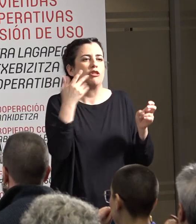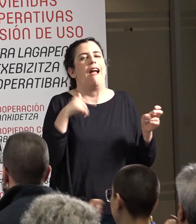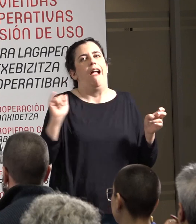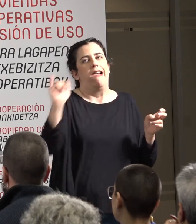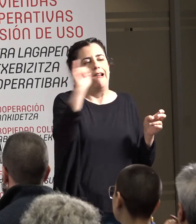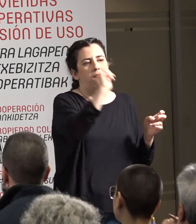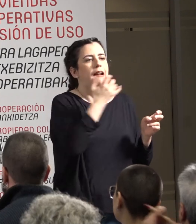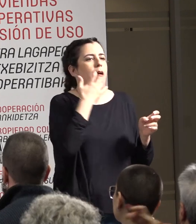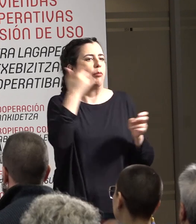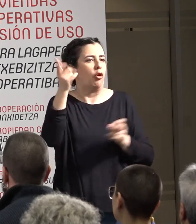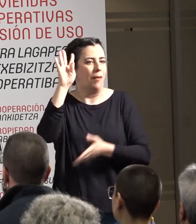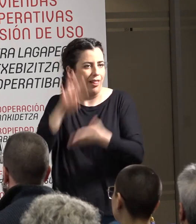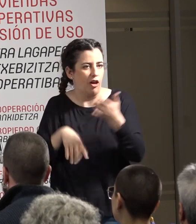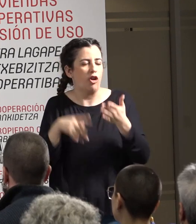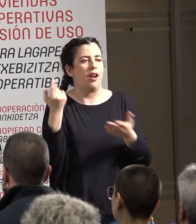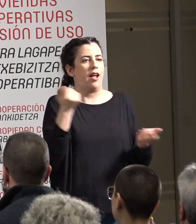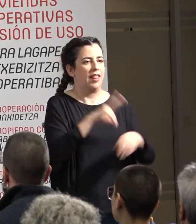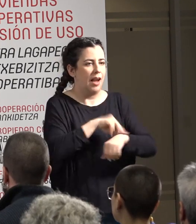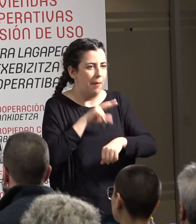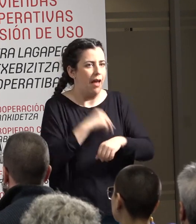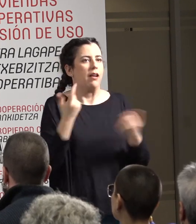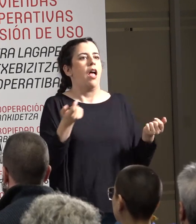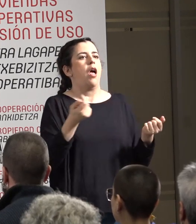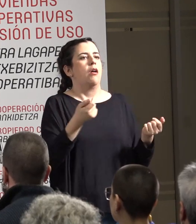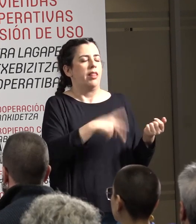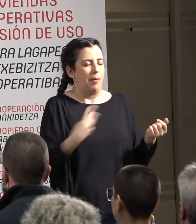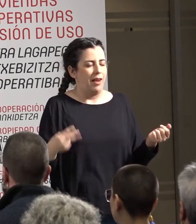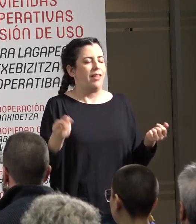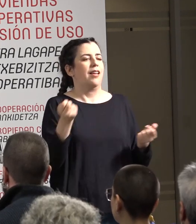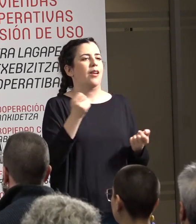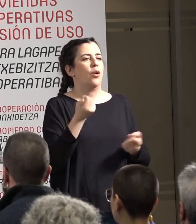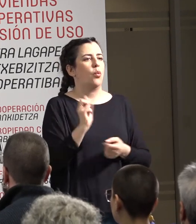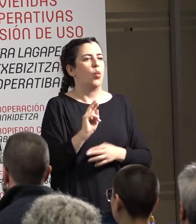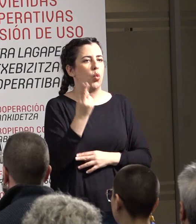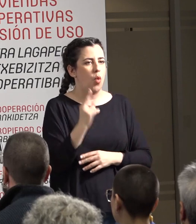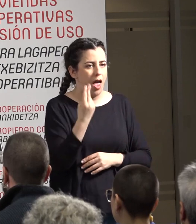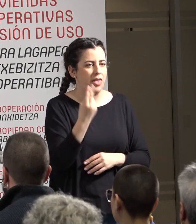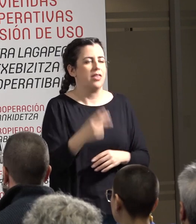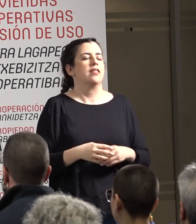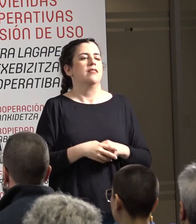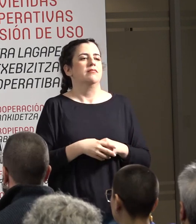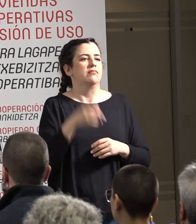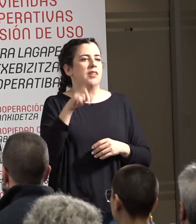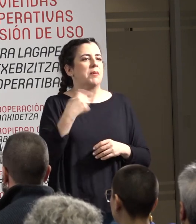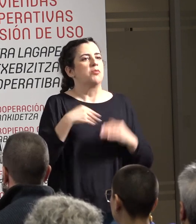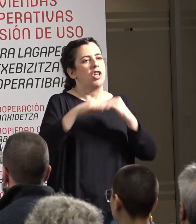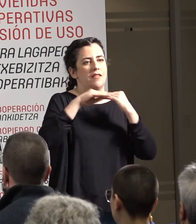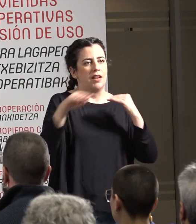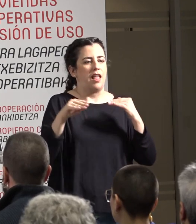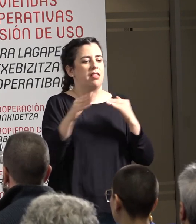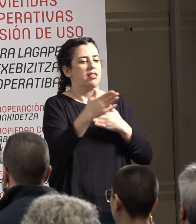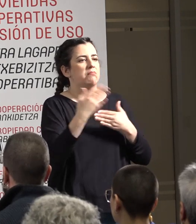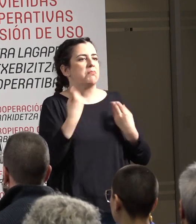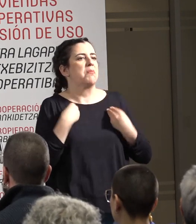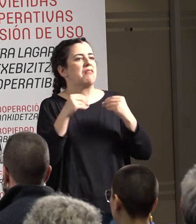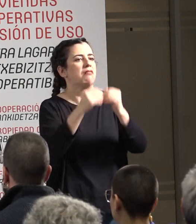en lugares como Barcelona, como Dinamarca, como Uruguay. Por supuesto, queremos también garantizar la estabilidad habitacional a largo plazo a